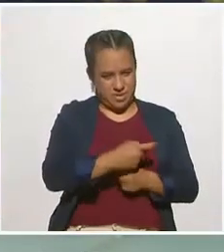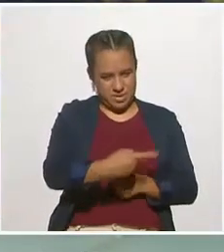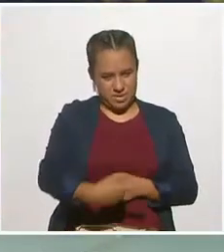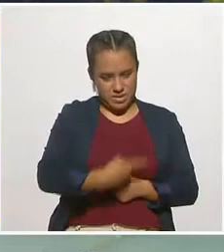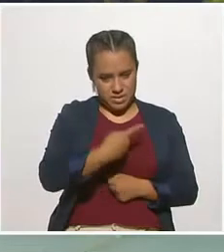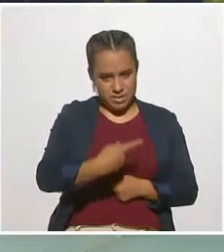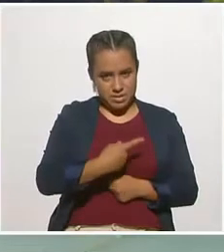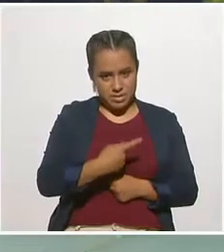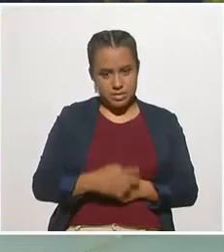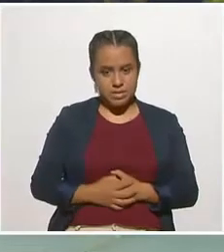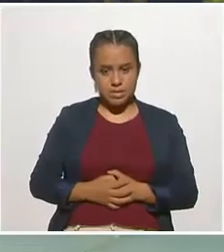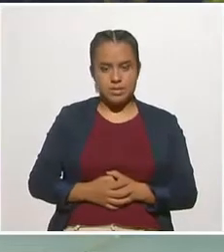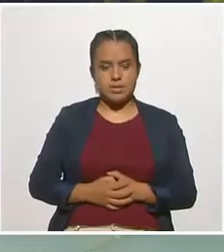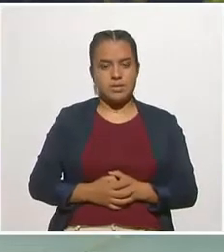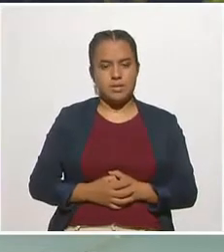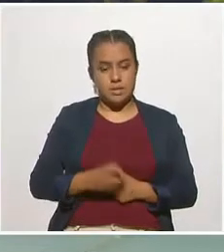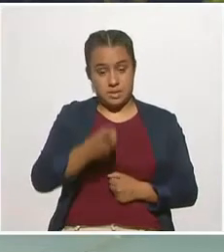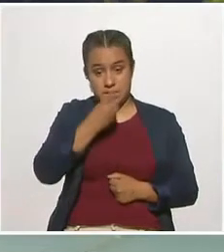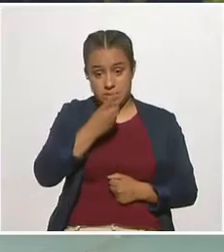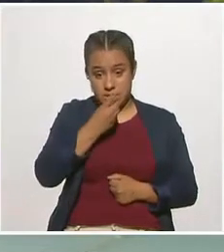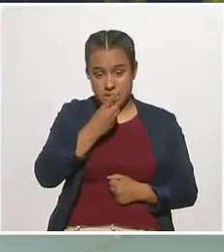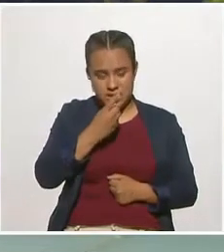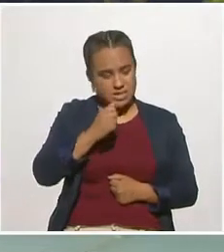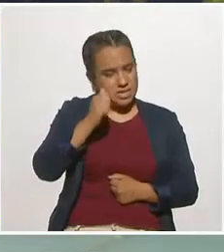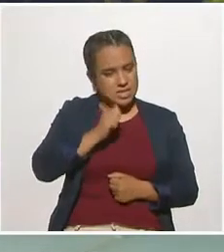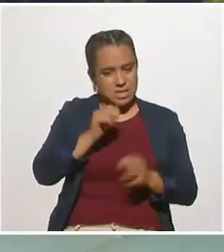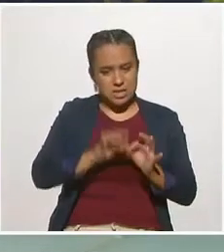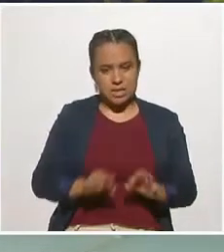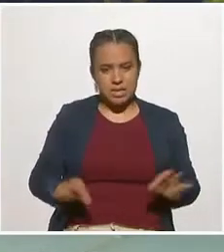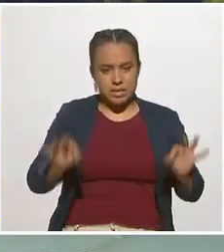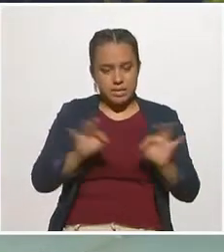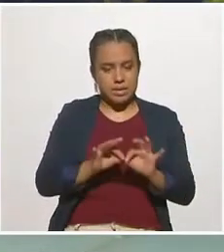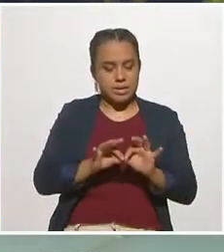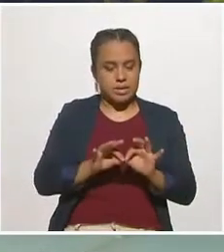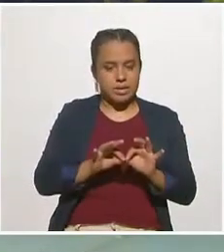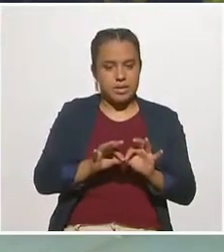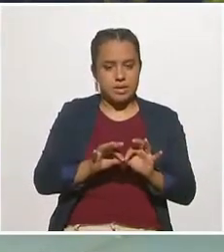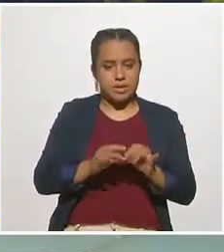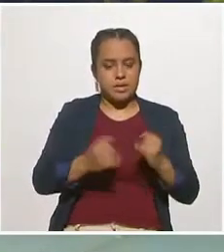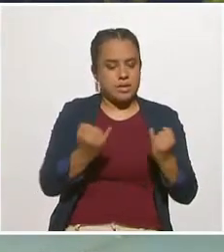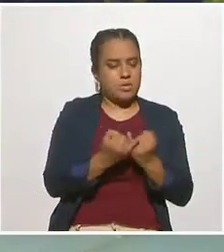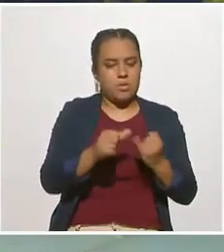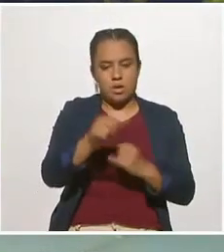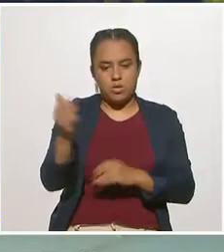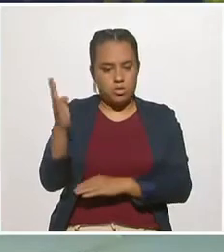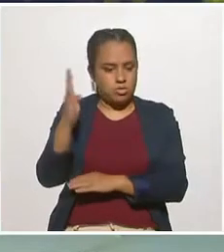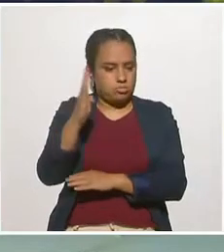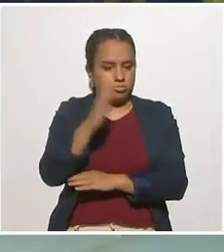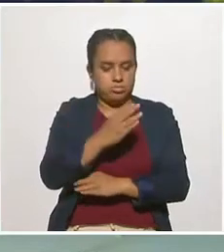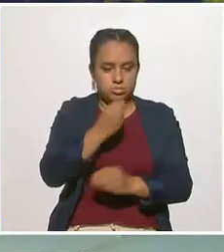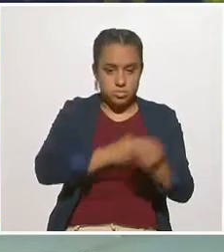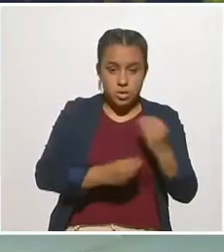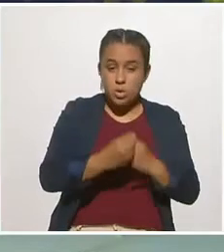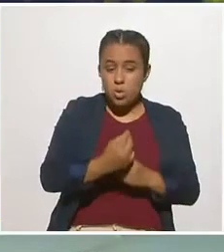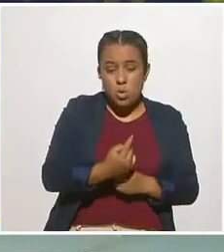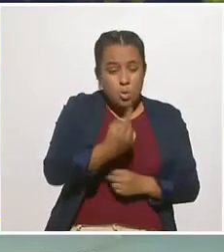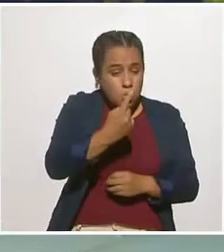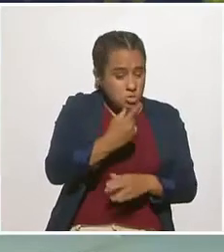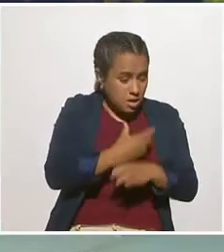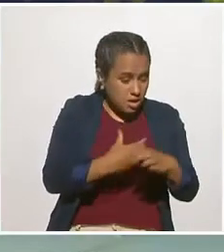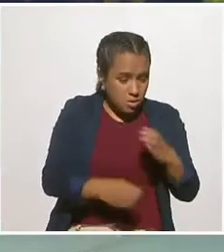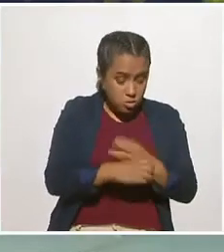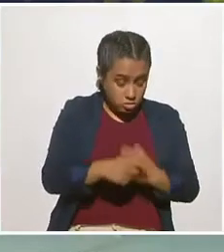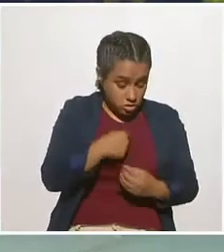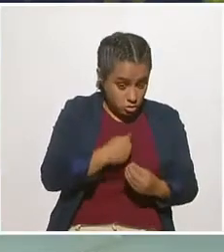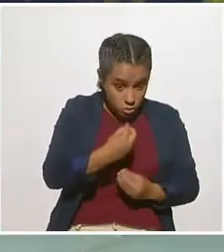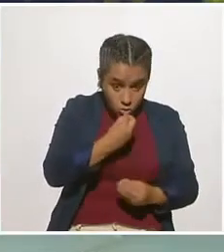el desayuno es tan importante como cualquier momento del día. Cualquier cosa que yo coma, que yo consuma,